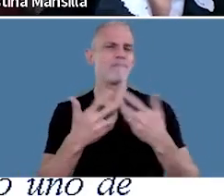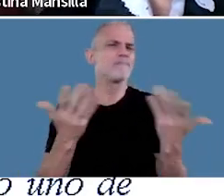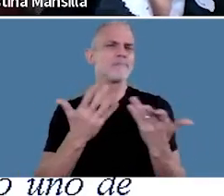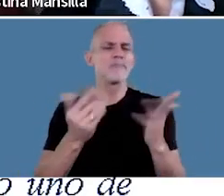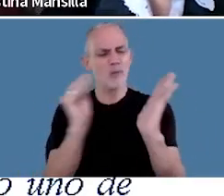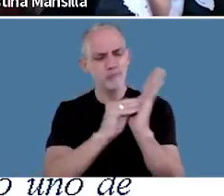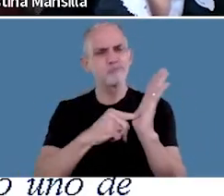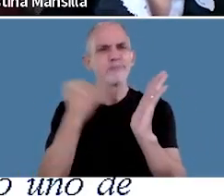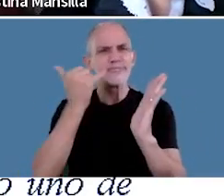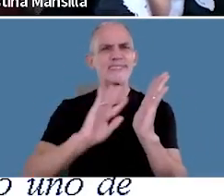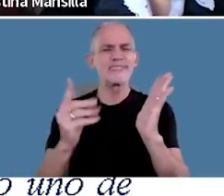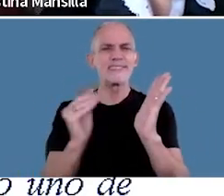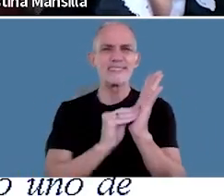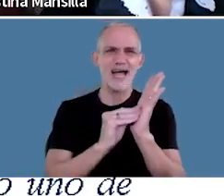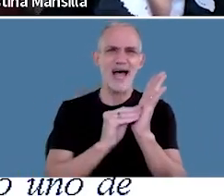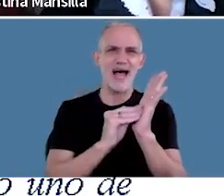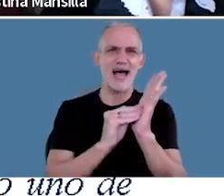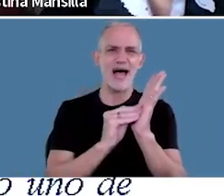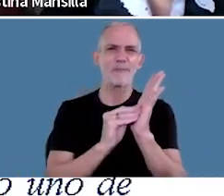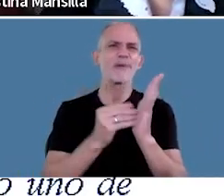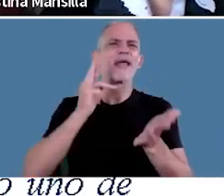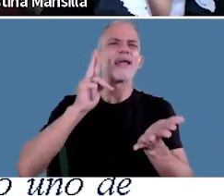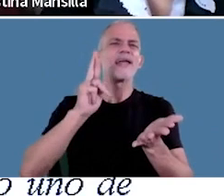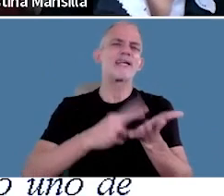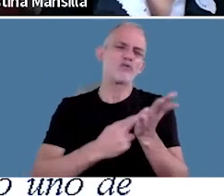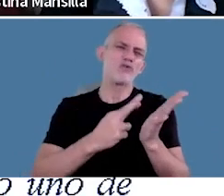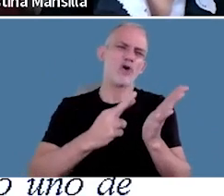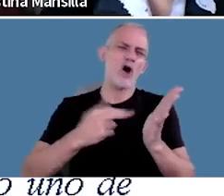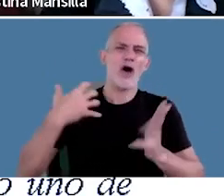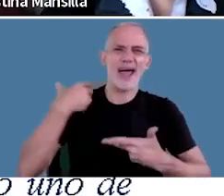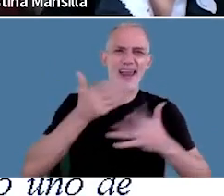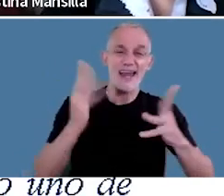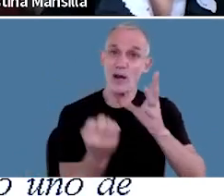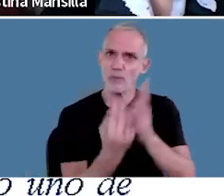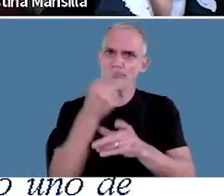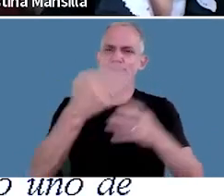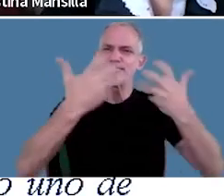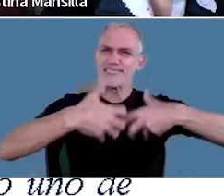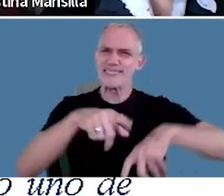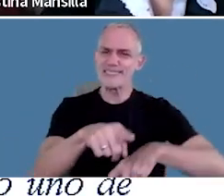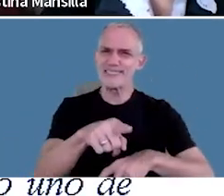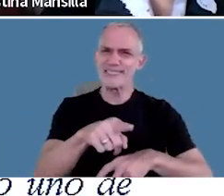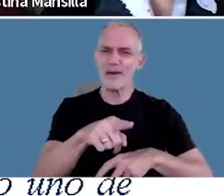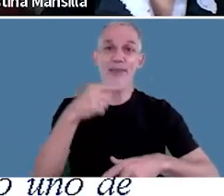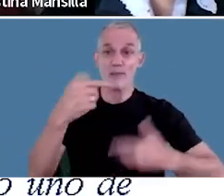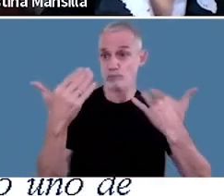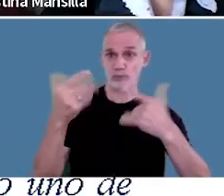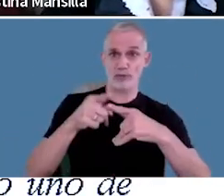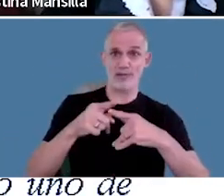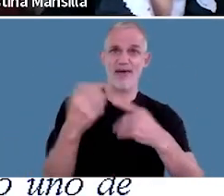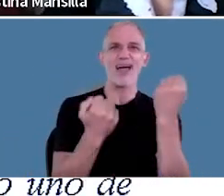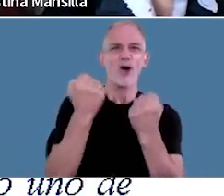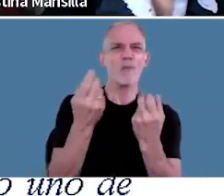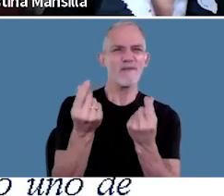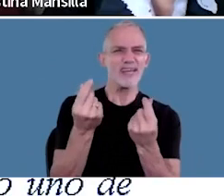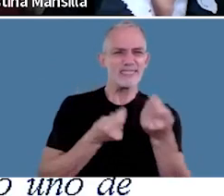prevé, a través de la resolución general que dio nacimiento al sistema de capacidad económica financiera, que